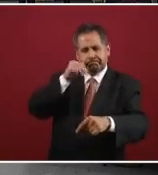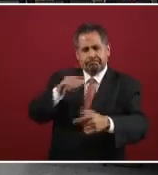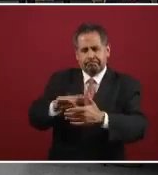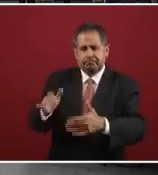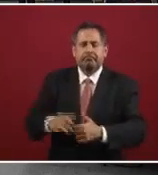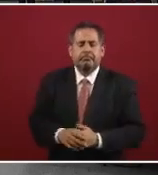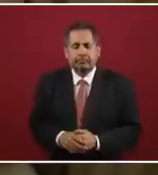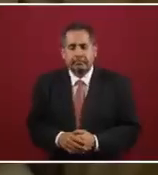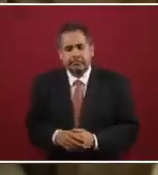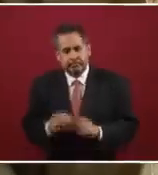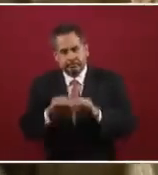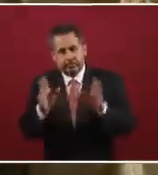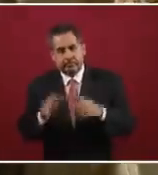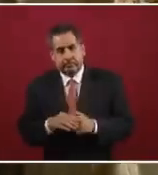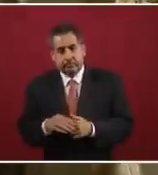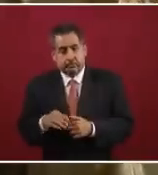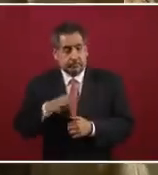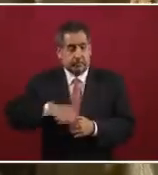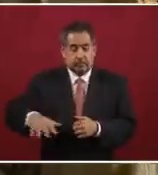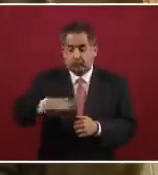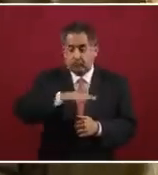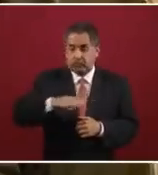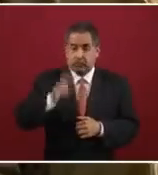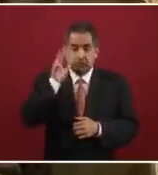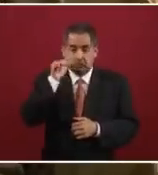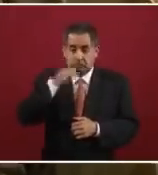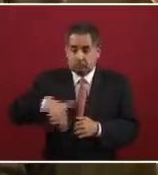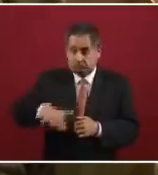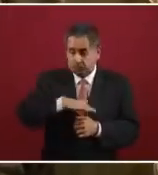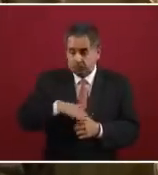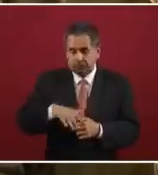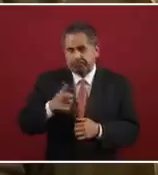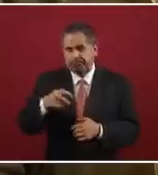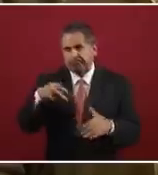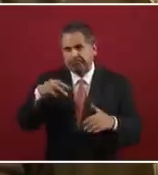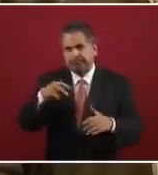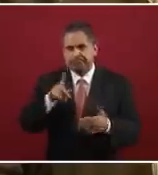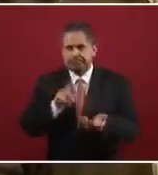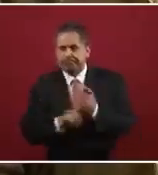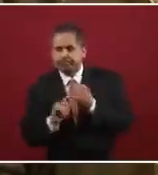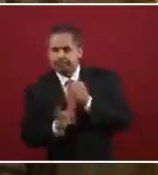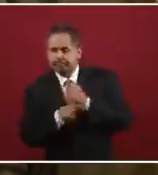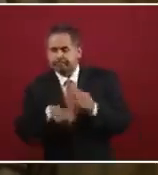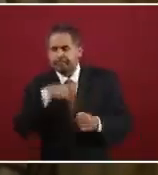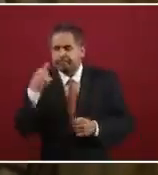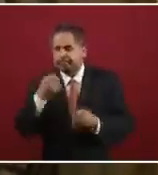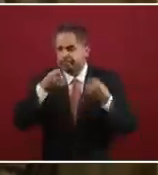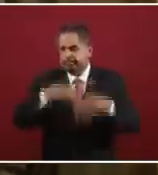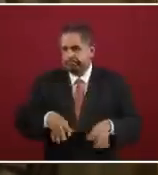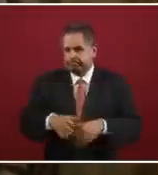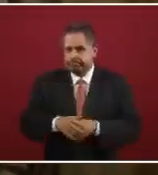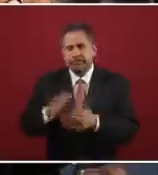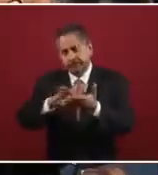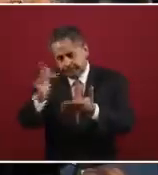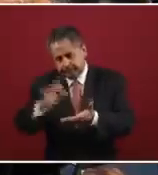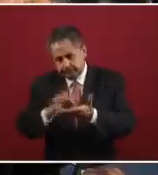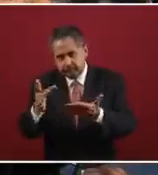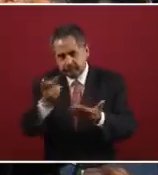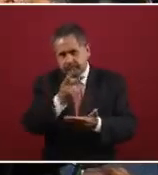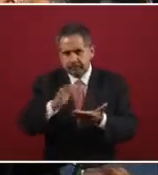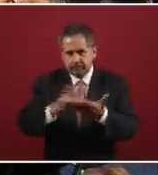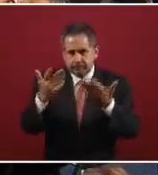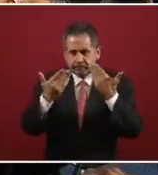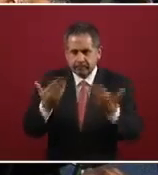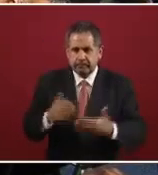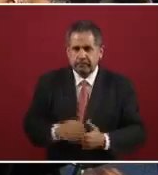sí claro que sí ahorita estamos creciendo pero nos están fregando por debajo de la mesa gracias gracias por